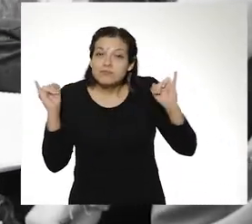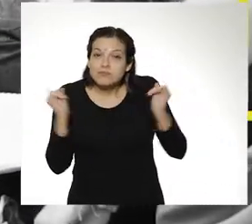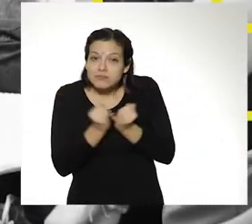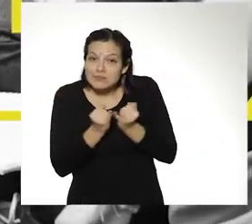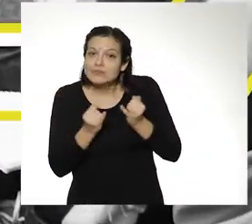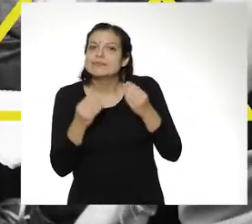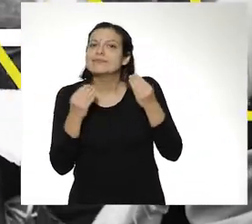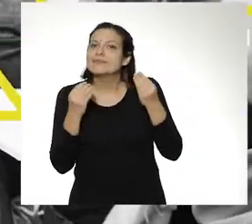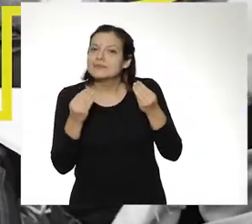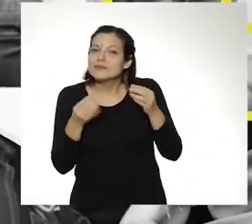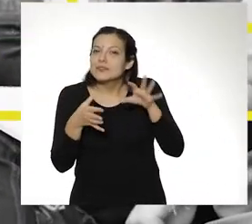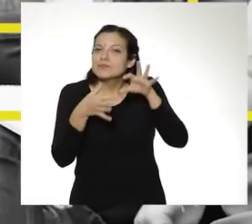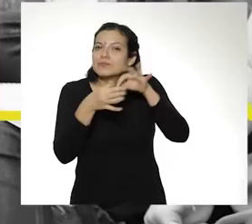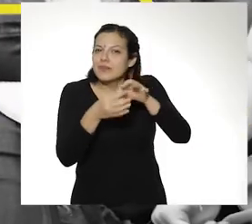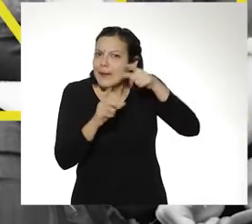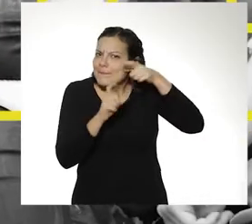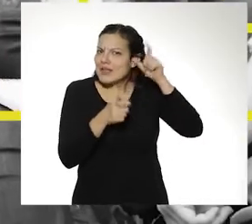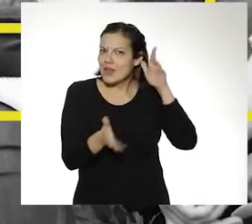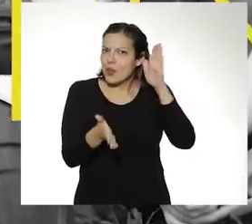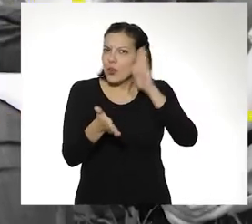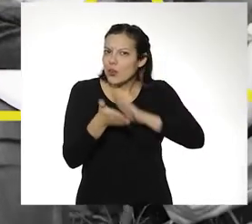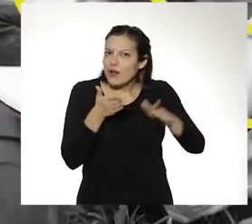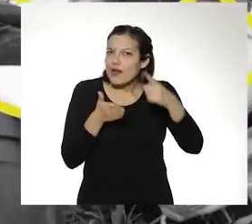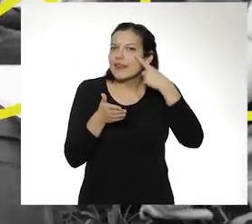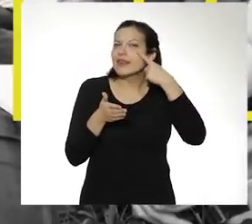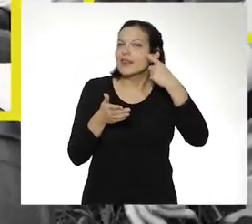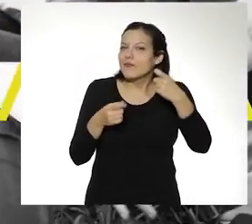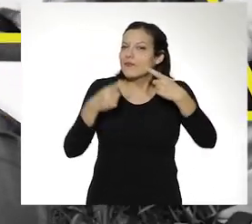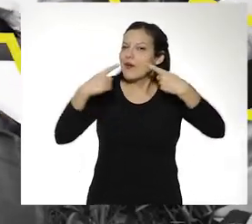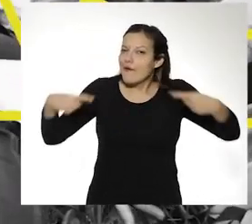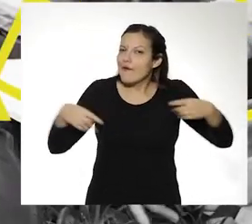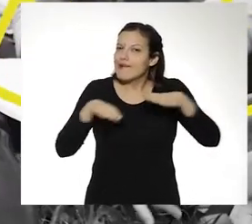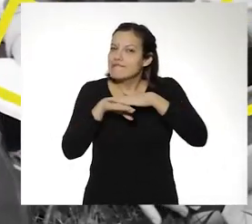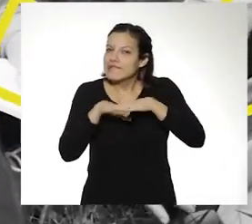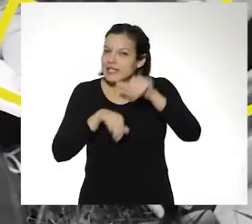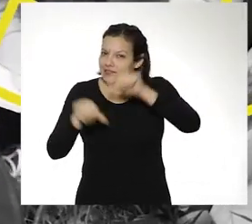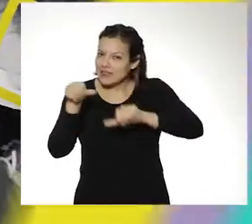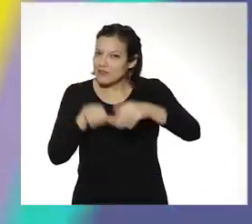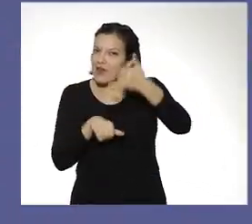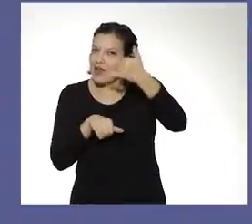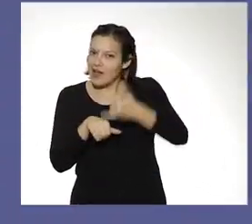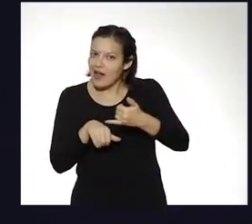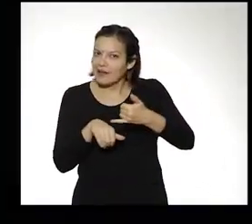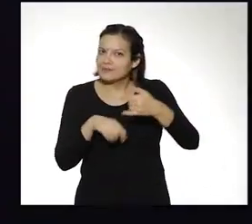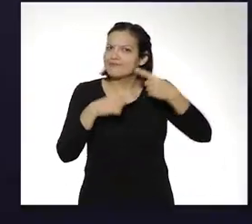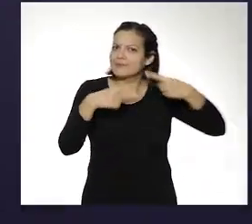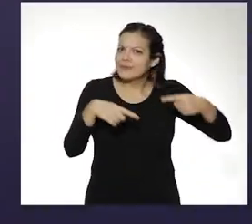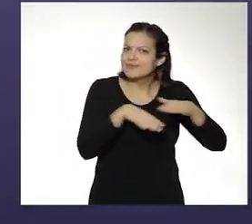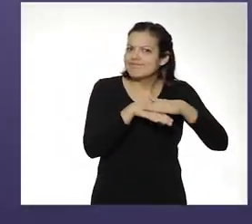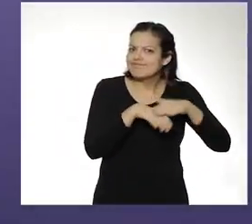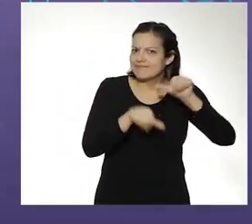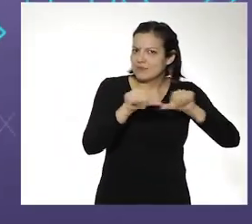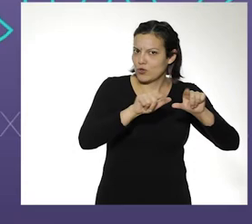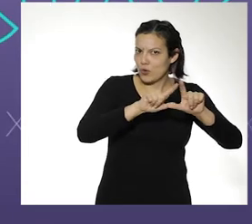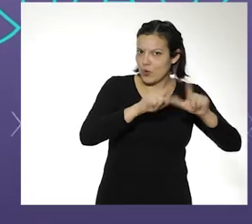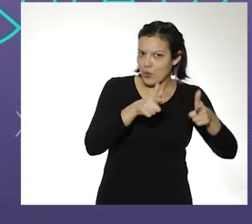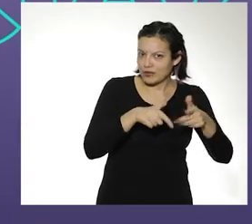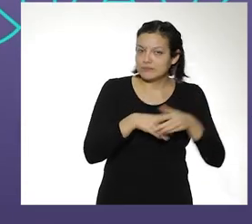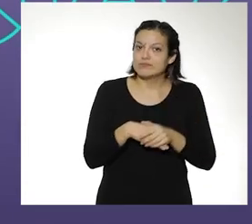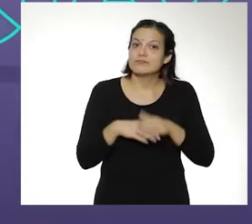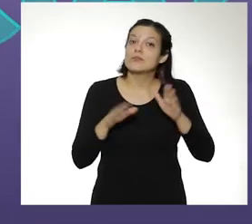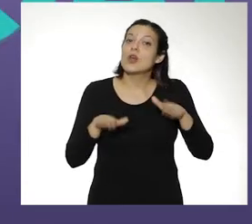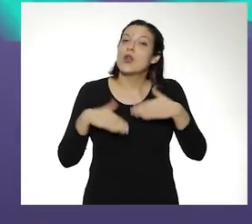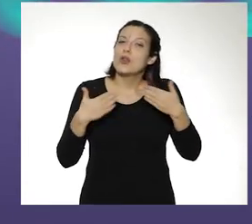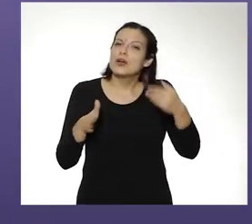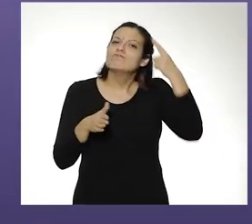luz de nuevas experiencias para identificar cuáles tienen base científica y cuáles no. Entonces, ¿por qué